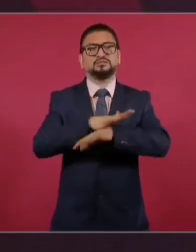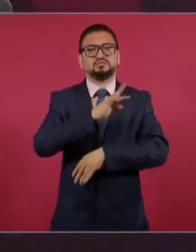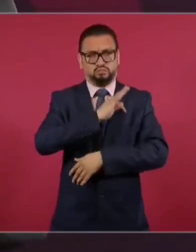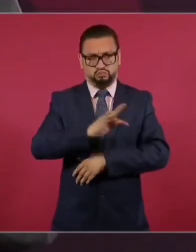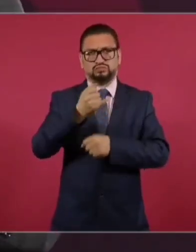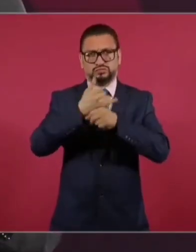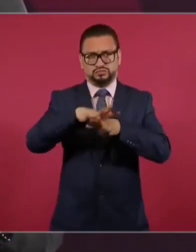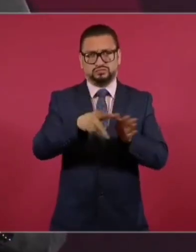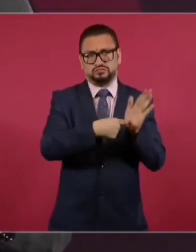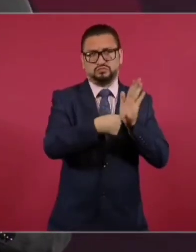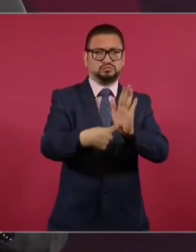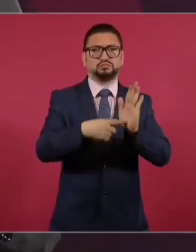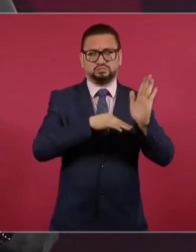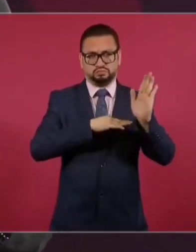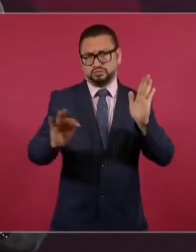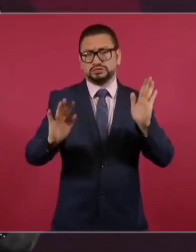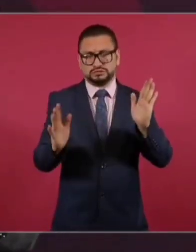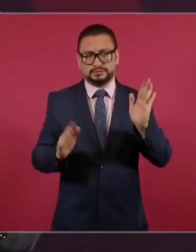mostrar ahora